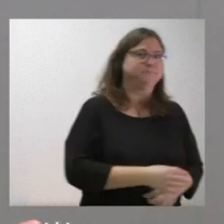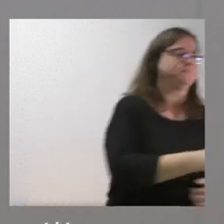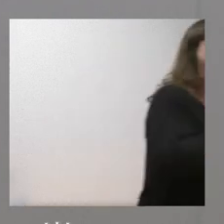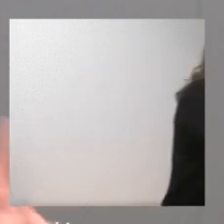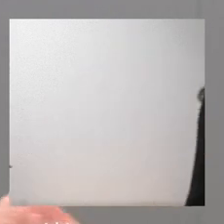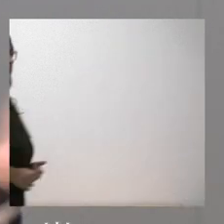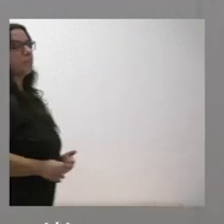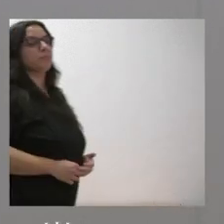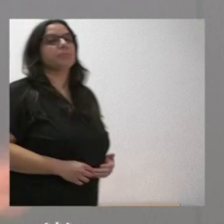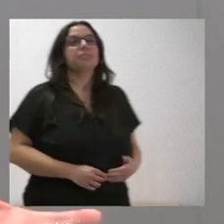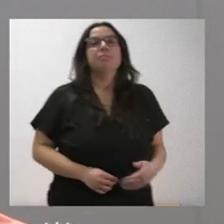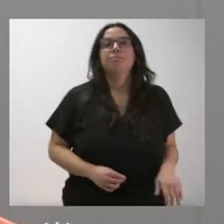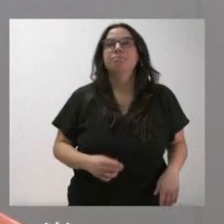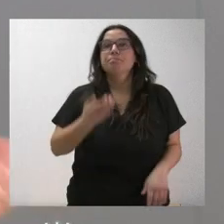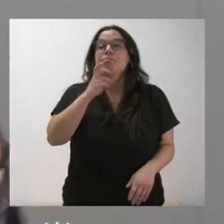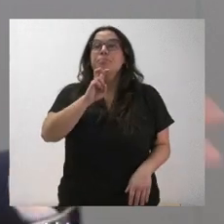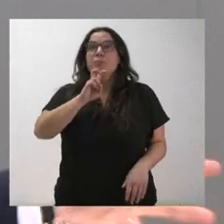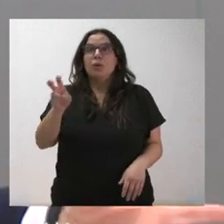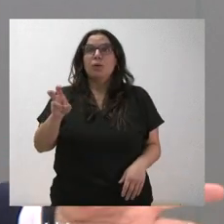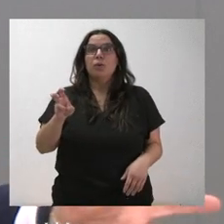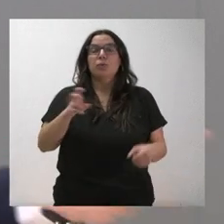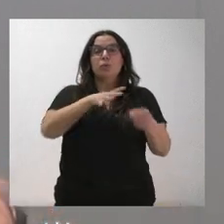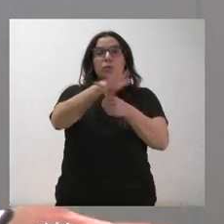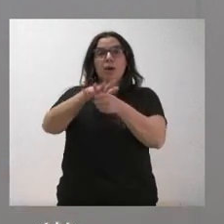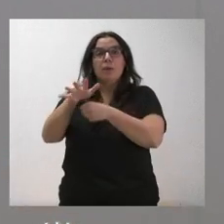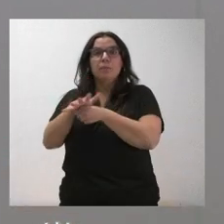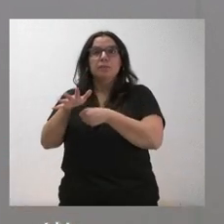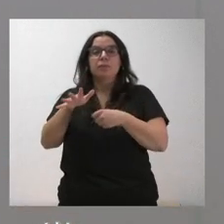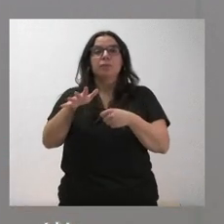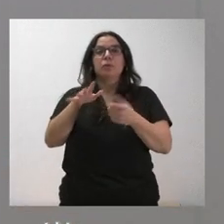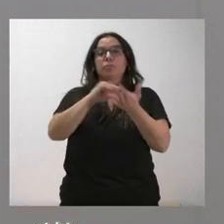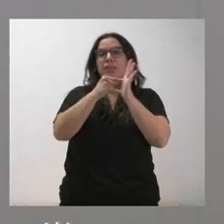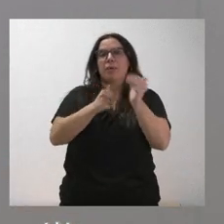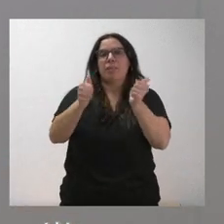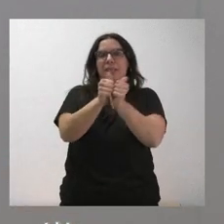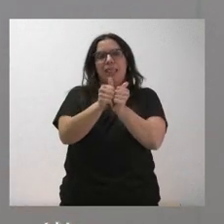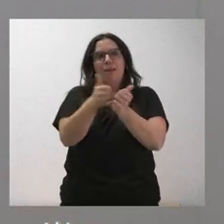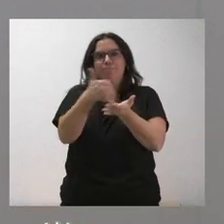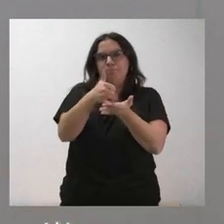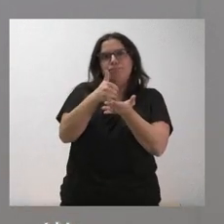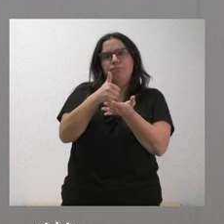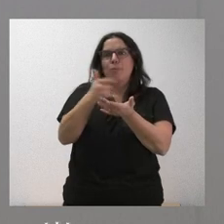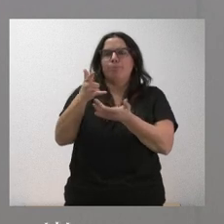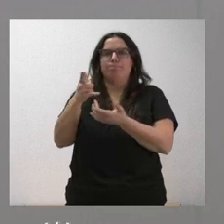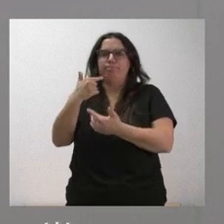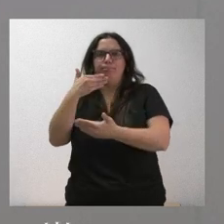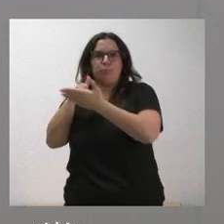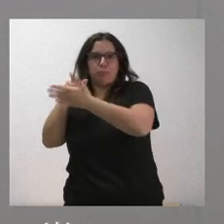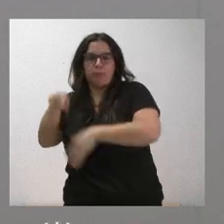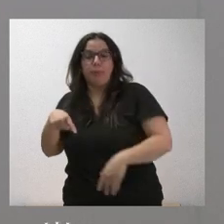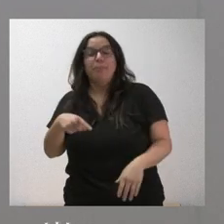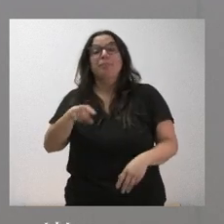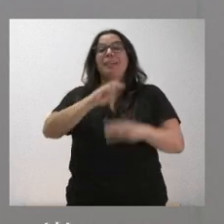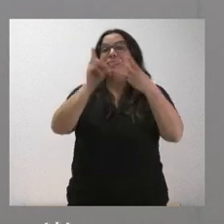funciona peor pues lógicamente hay una responsabilidad familiar que limita el tiempo y aquí lógicamente estamos dando un buen servicio en este ámbito y lo tercero es todo lo que tiene que ver con la